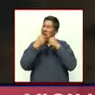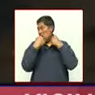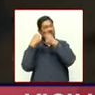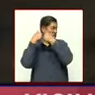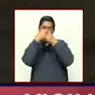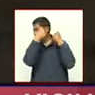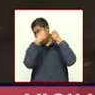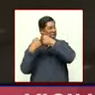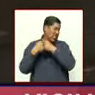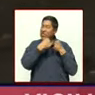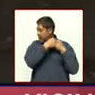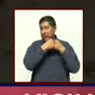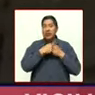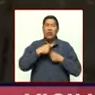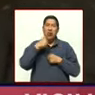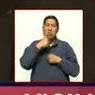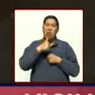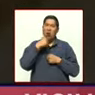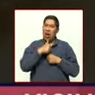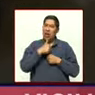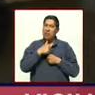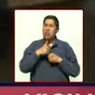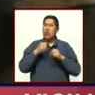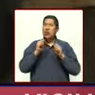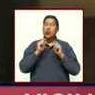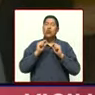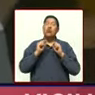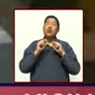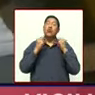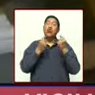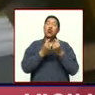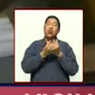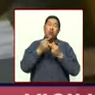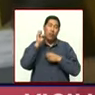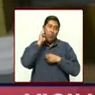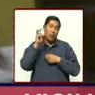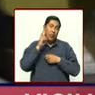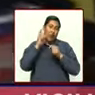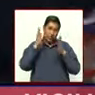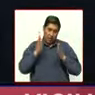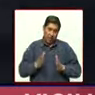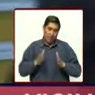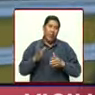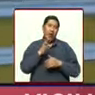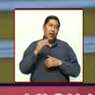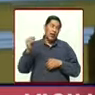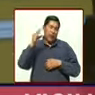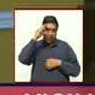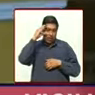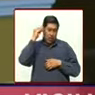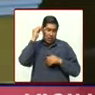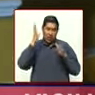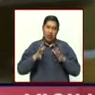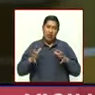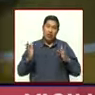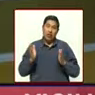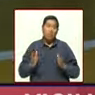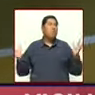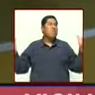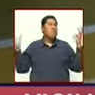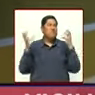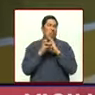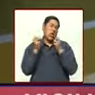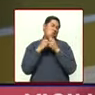¿no? Entre partidarios del movimiento socialismo, del ala de tal vez denominada evista y arcista, pues pelearon en este